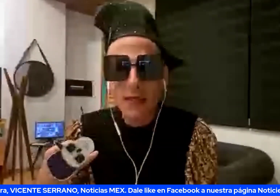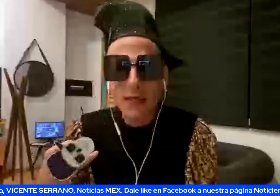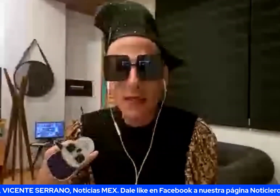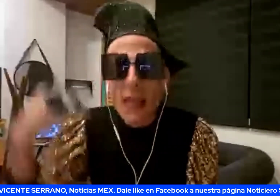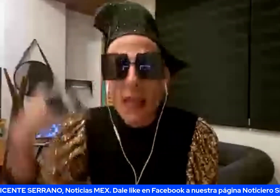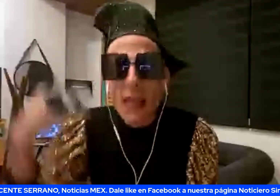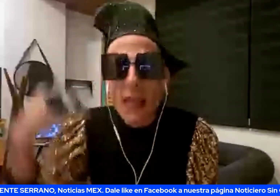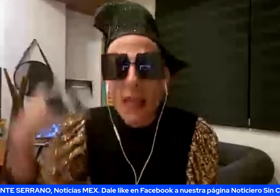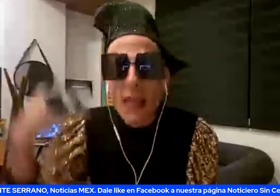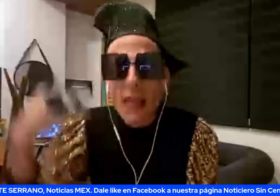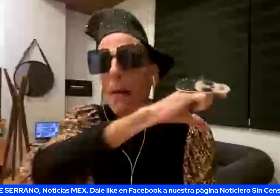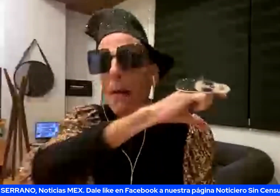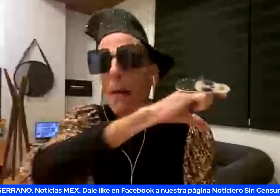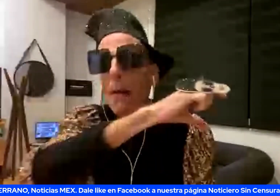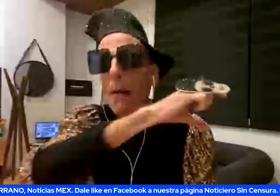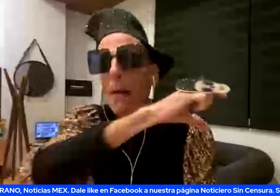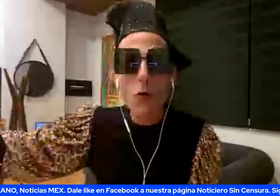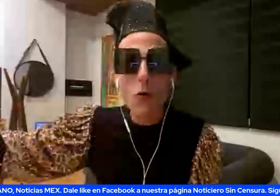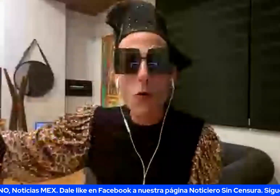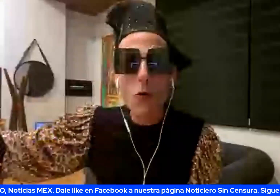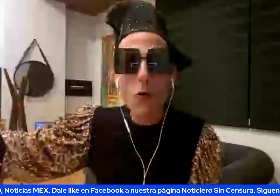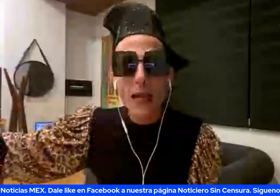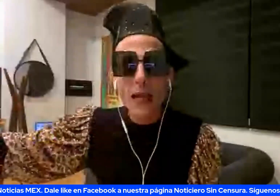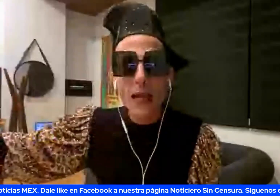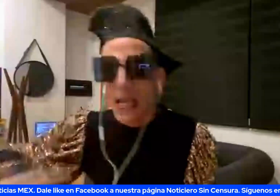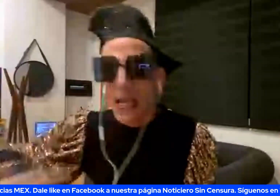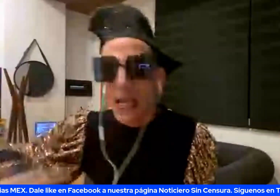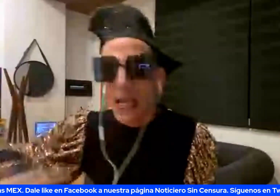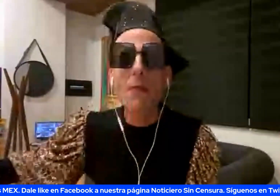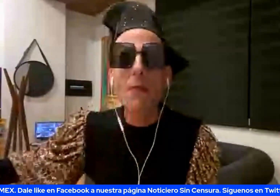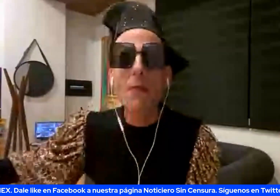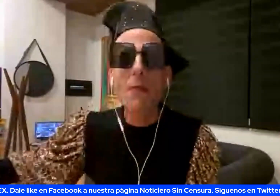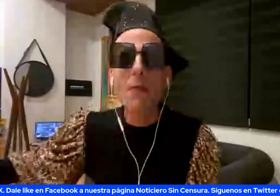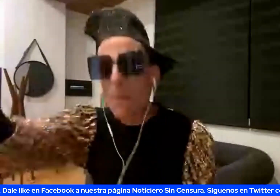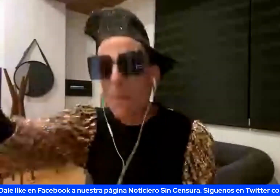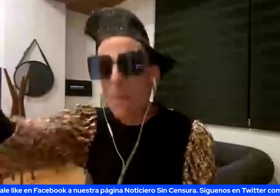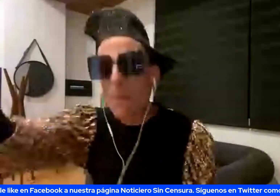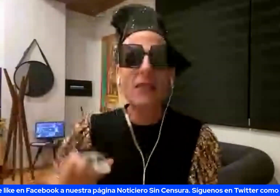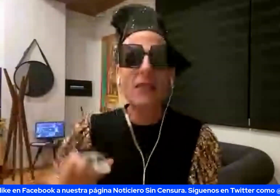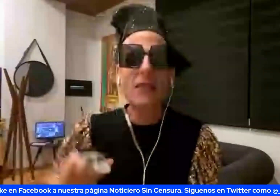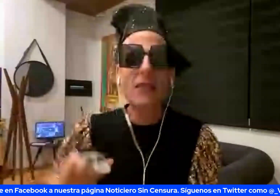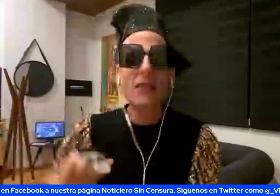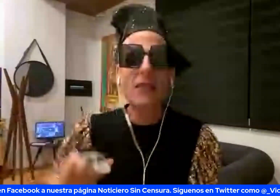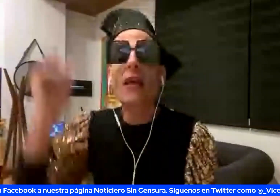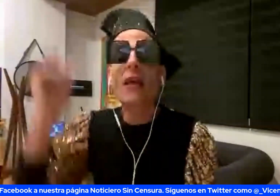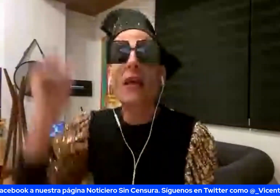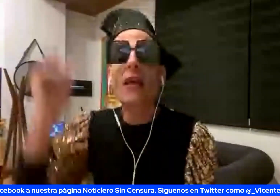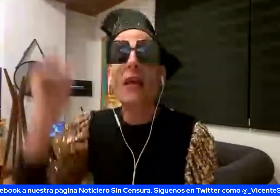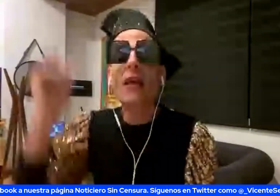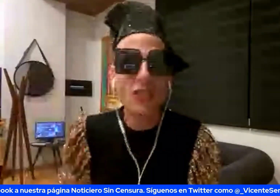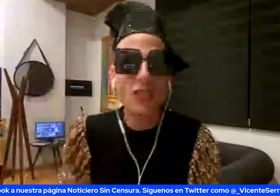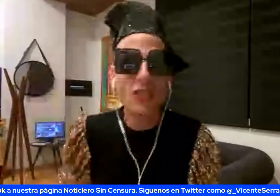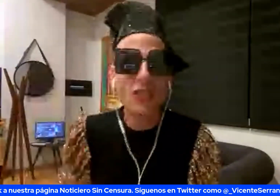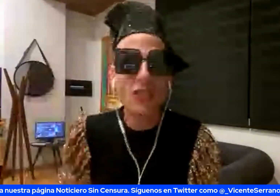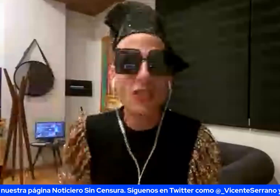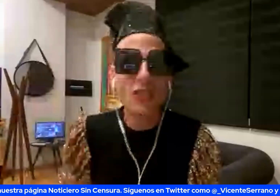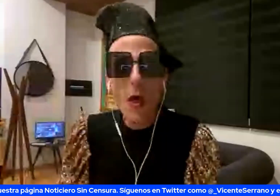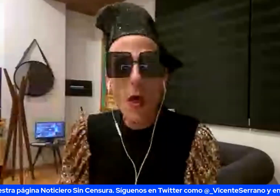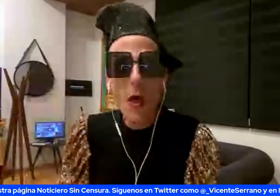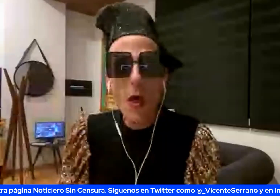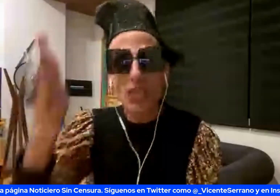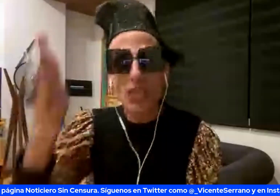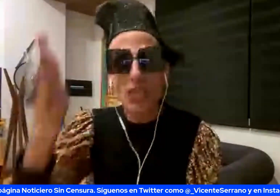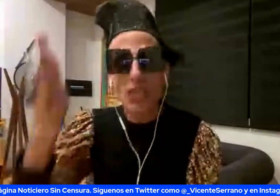gas y te faltaba hacer toda la parte de los gasoductos que no habías querido invertir y que tampoco le habías dicho a un privado que después eso sí se